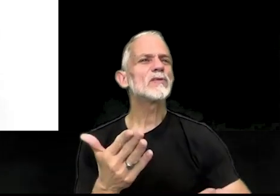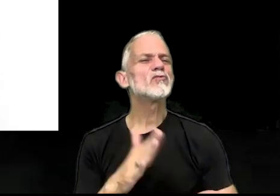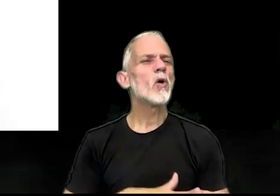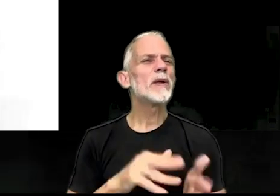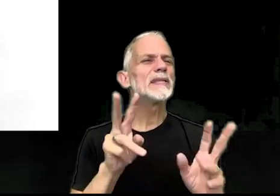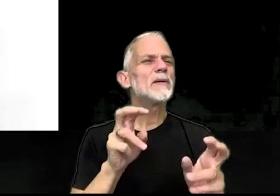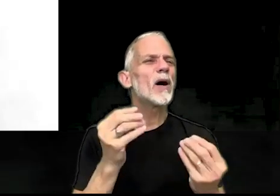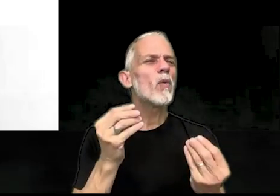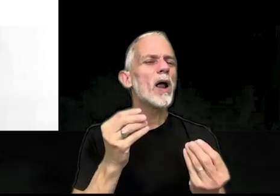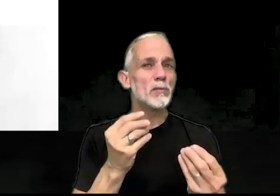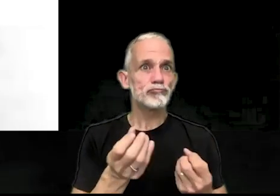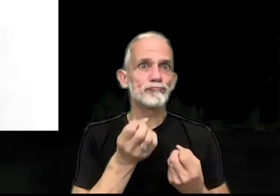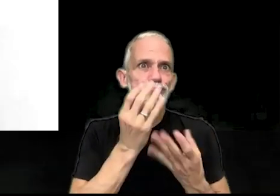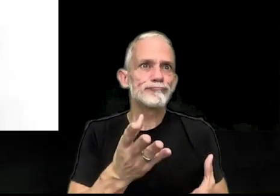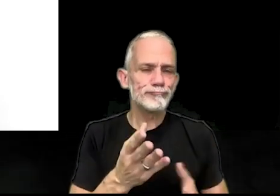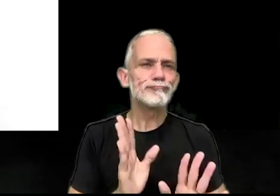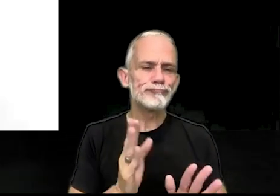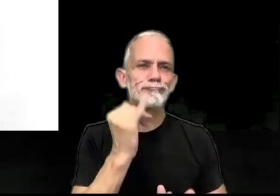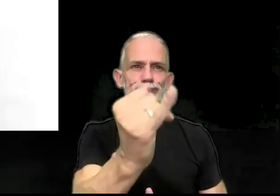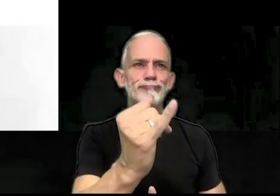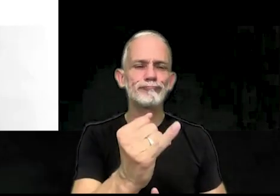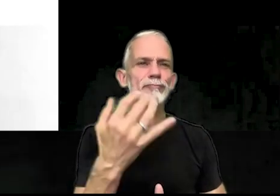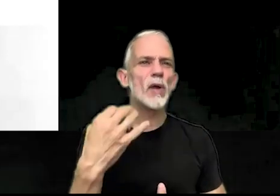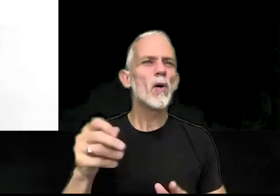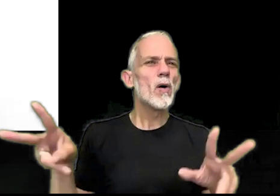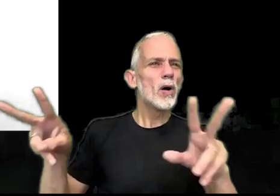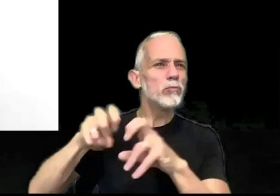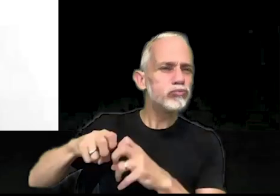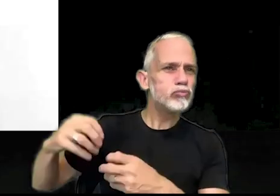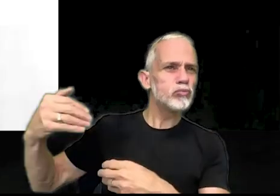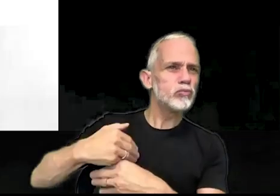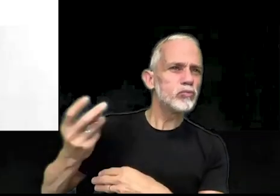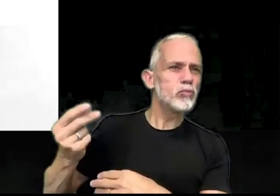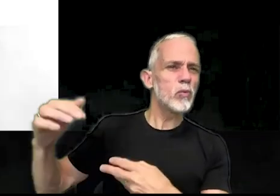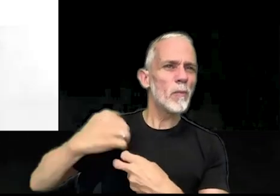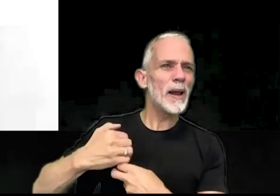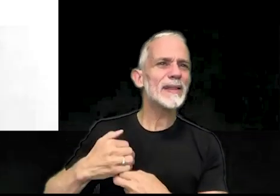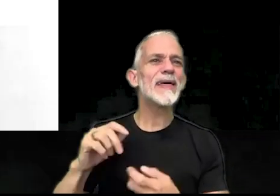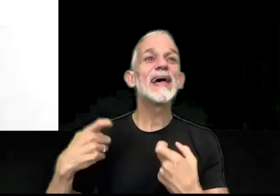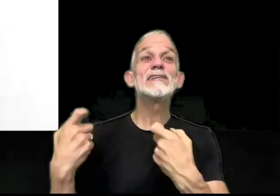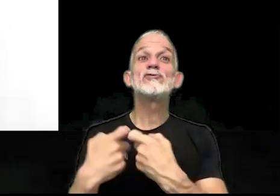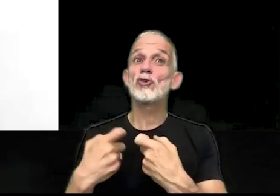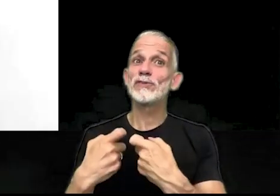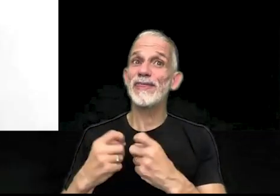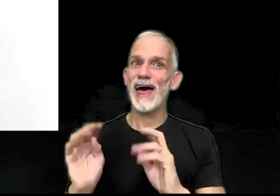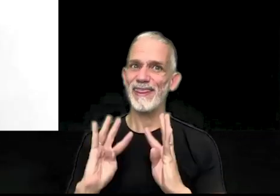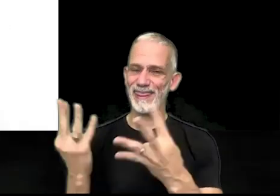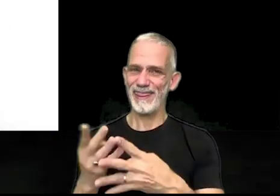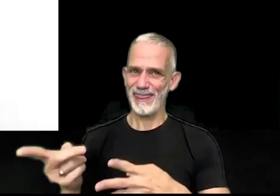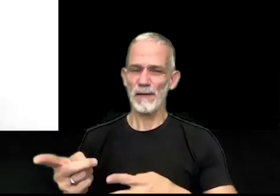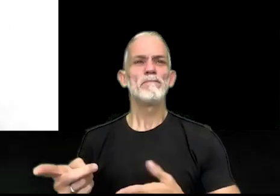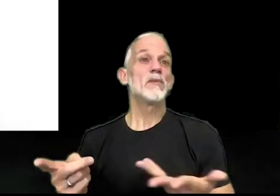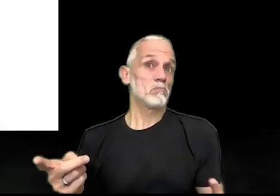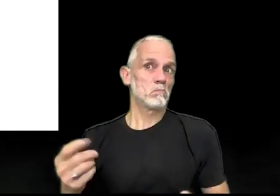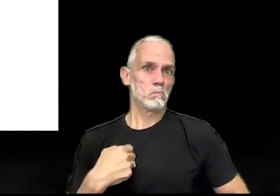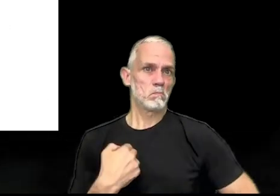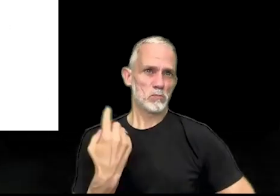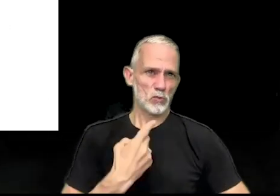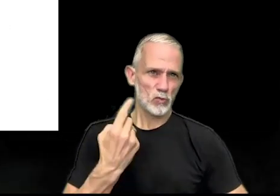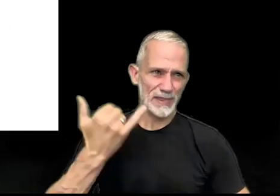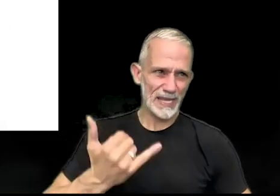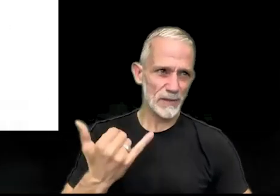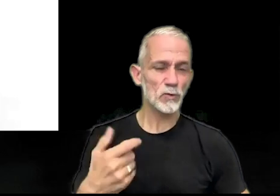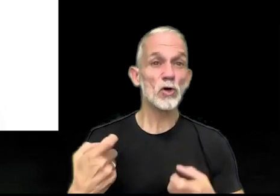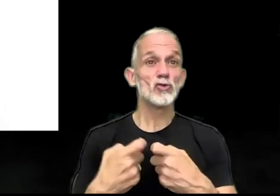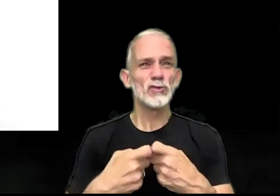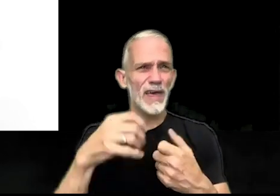con respecto y exteriorizar las rentas producto de la sociedad en la cual participa? Porque nosotros